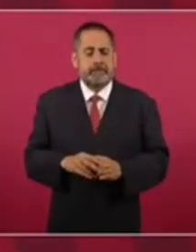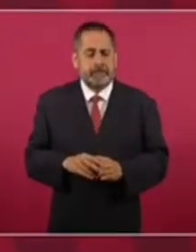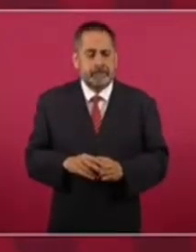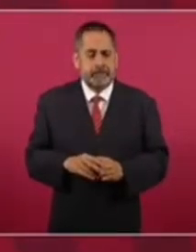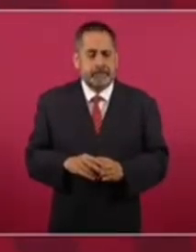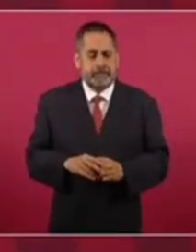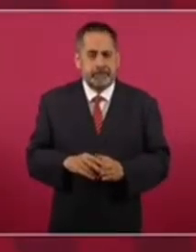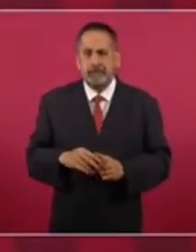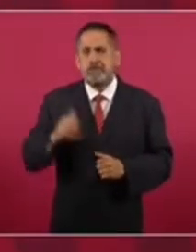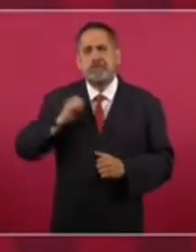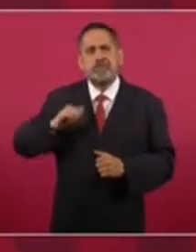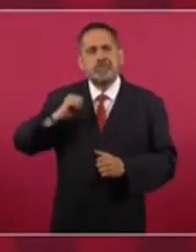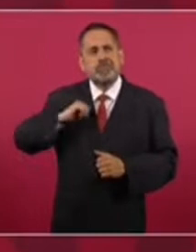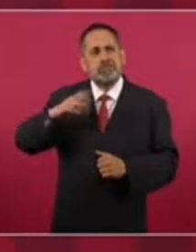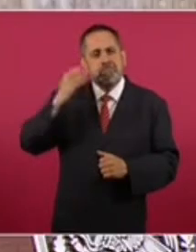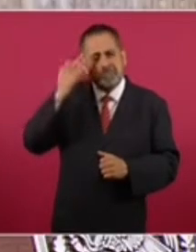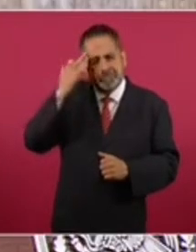el México